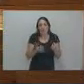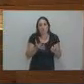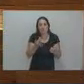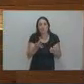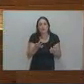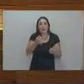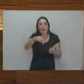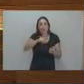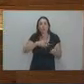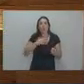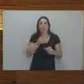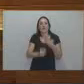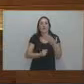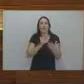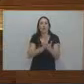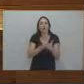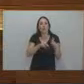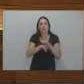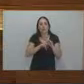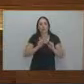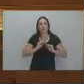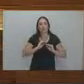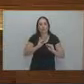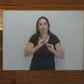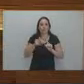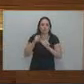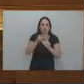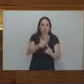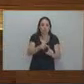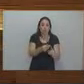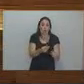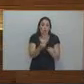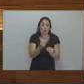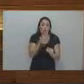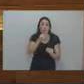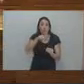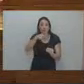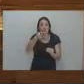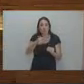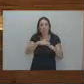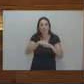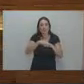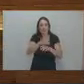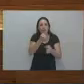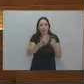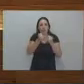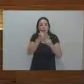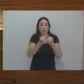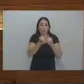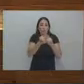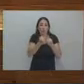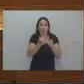tanto, puedan volver a redirigir sus recursos al consumo imprescindible para que pueda despegar un tejido económico que es el de